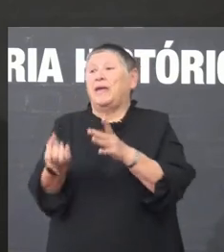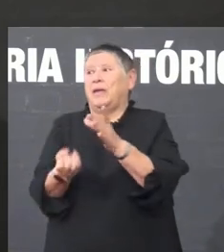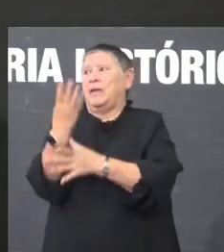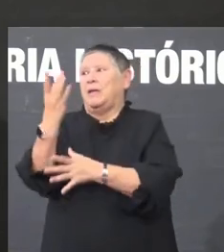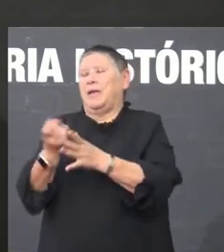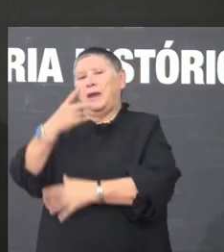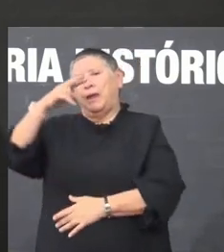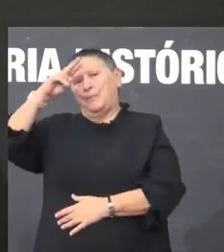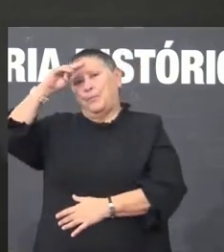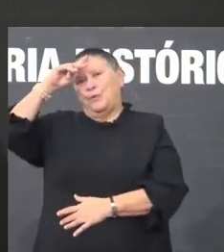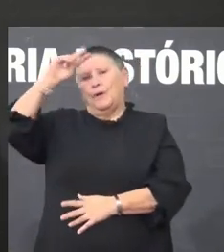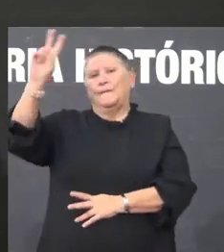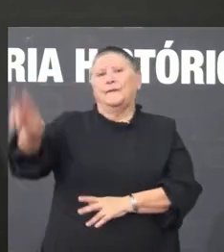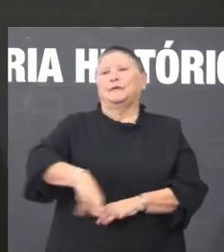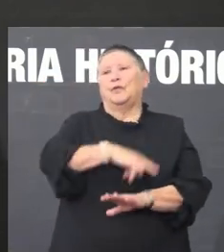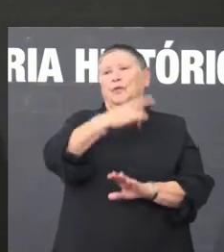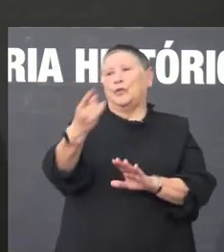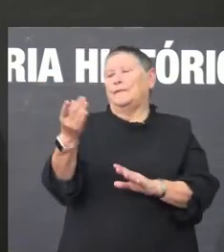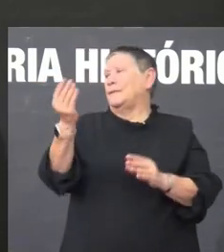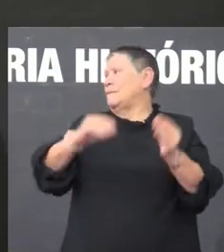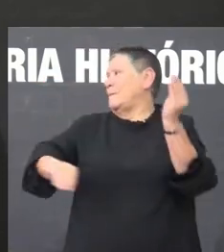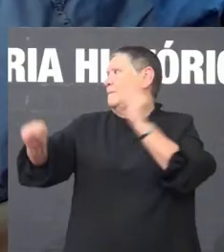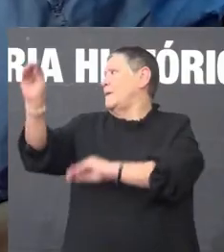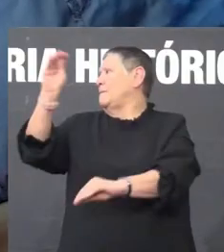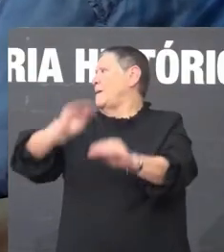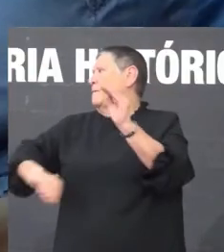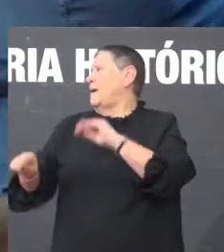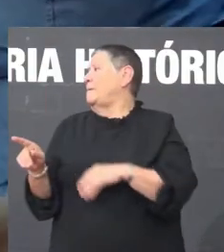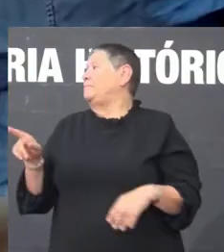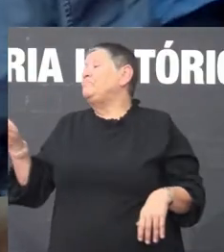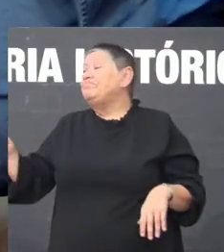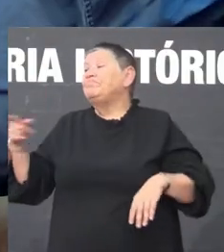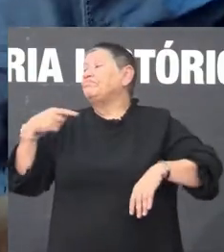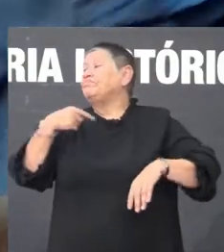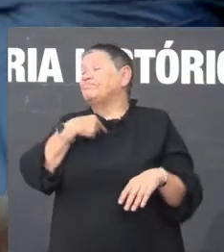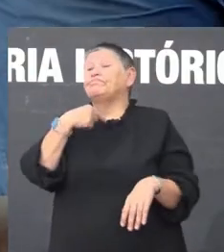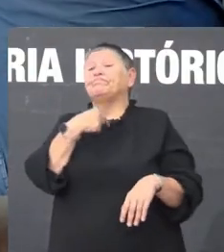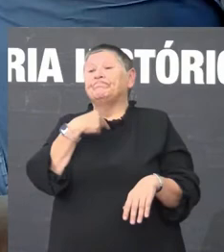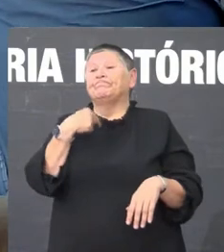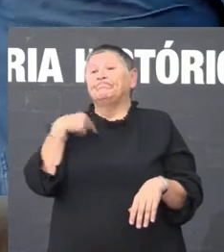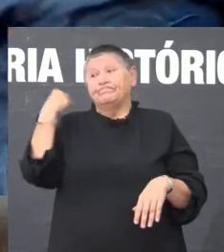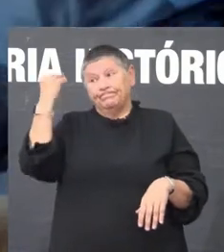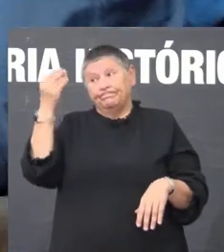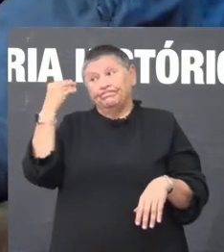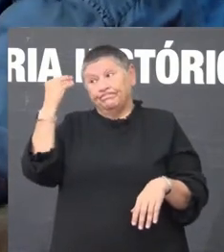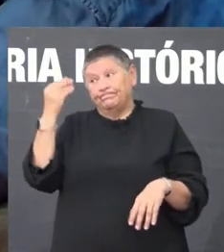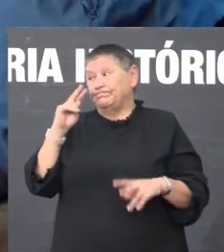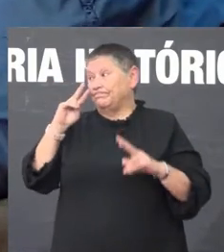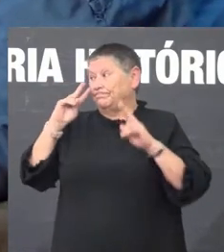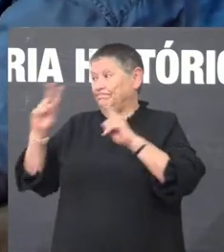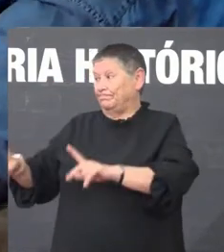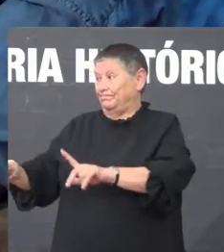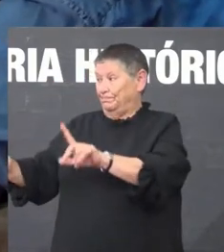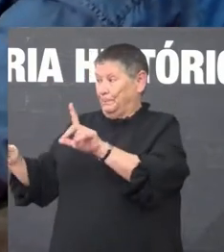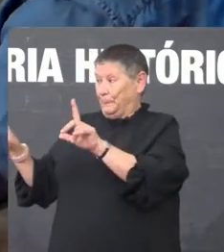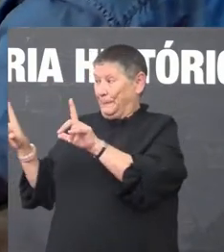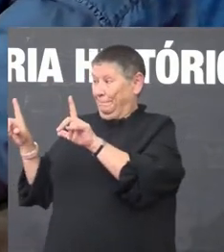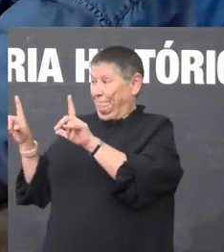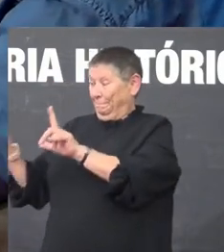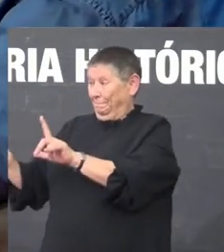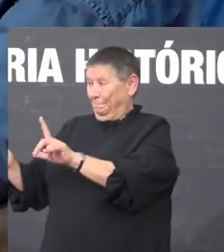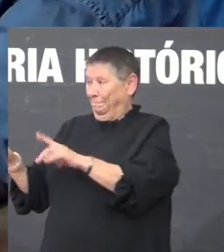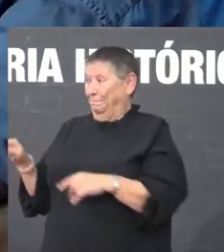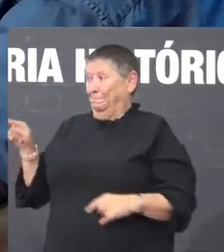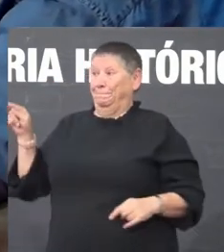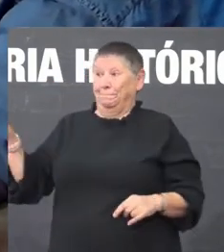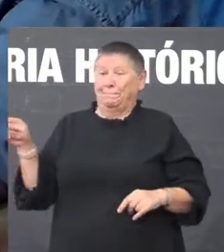problemas y generar tensiones. Perdón, sí. Yo creo que, ahora mirando la pantalla, yo creo que la